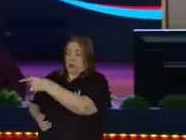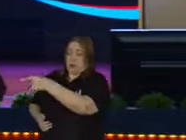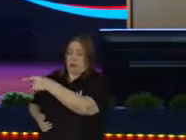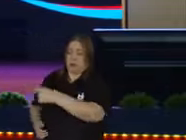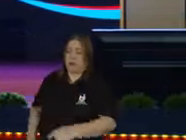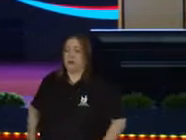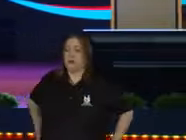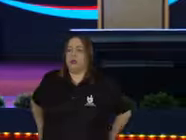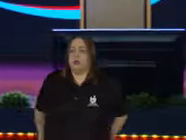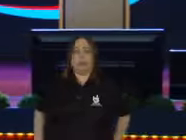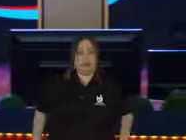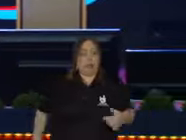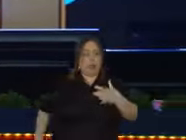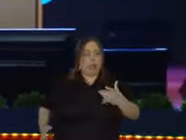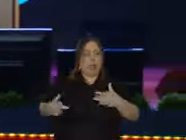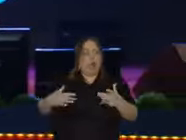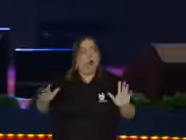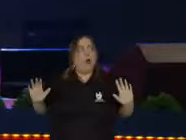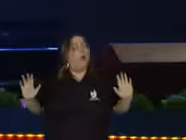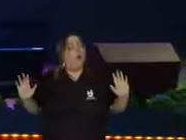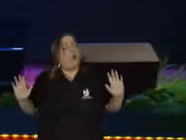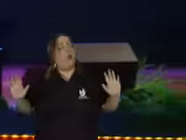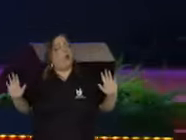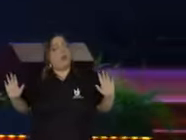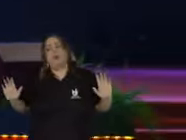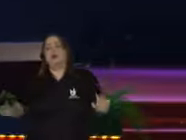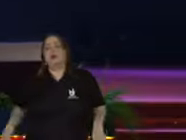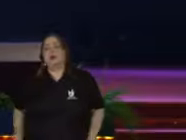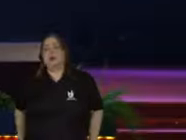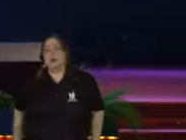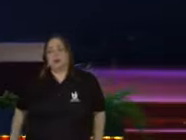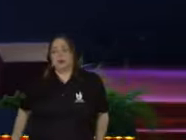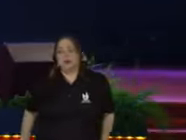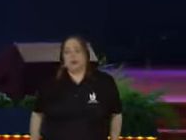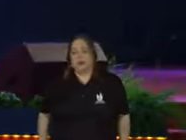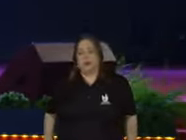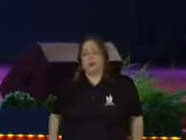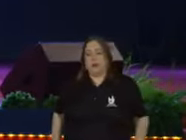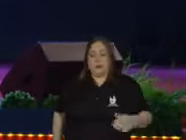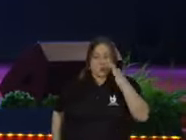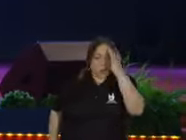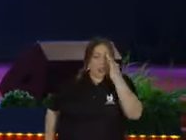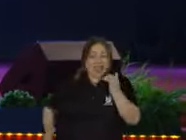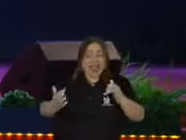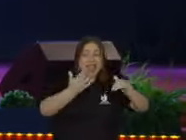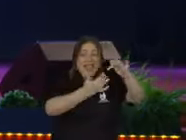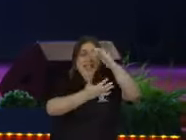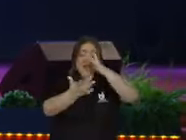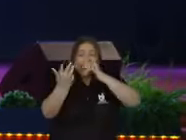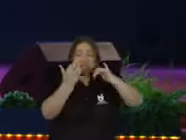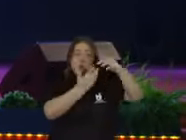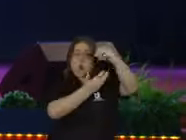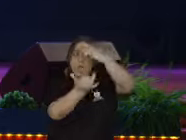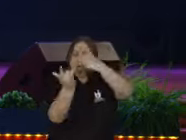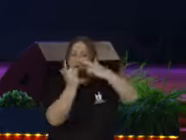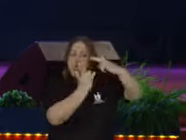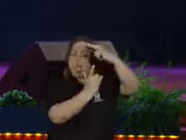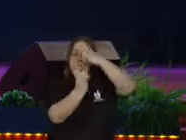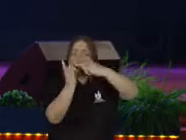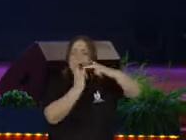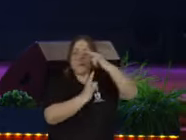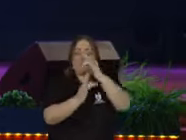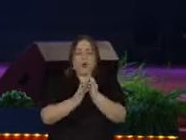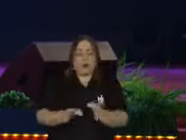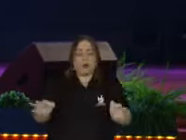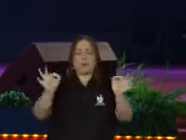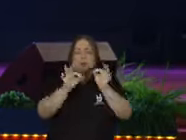Me desarmó. Así que, y él me dijo, es que las relaciones y el amor es lo más importante de todo. Así que en